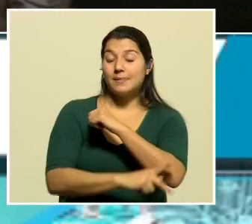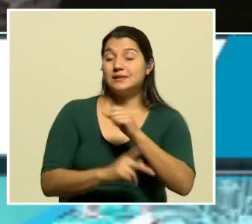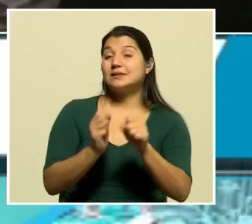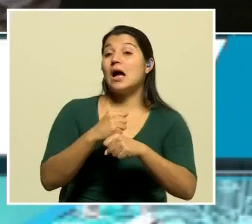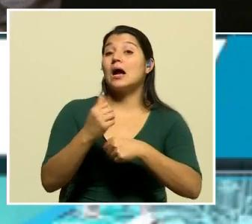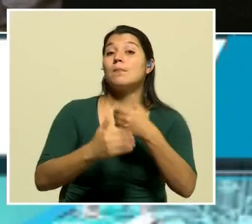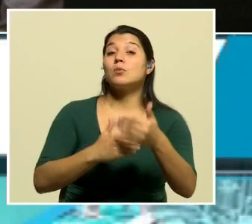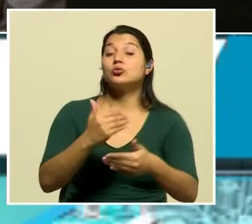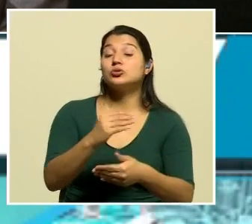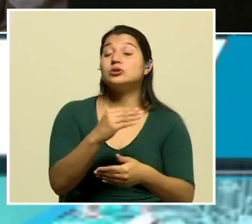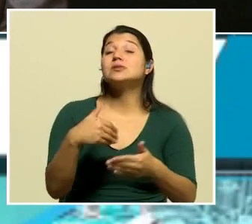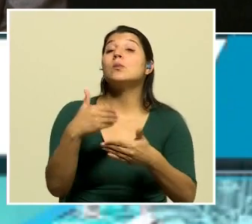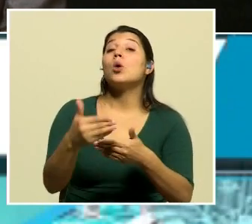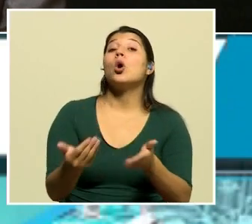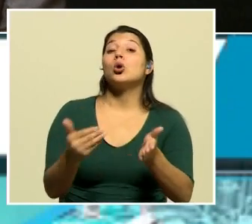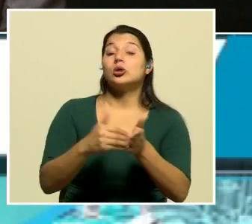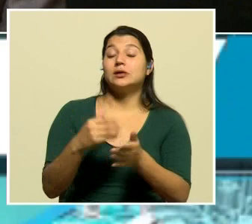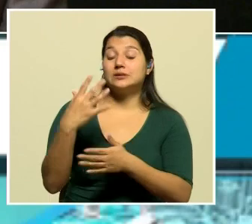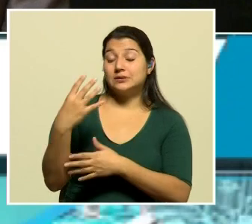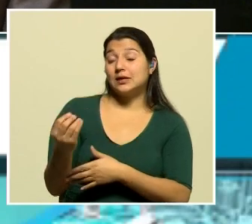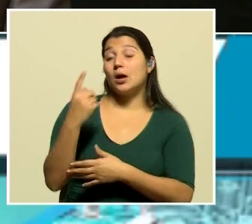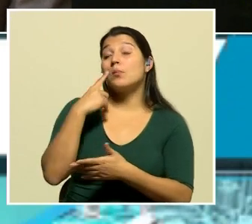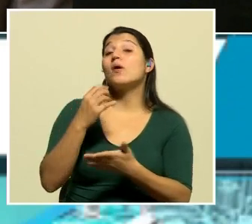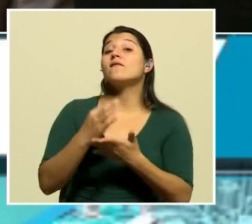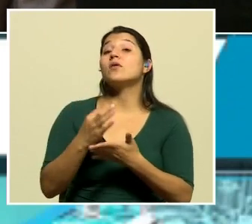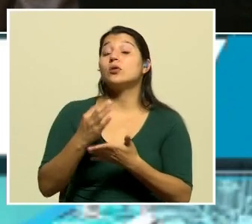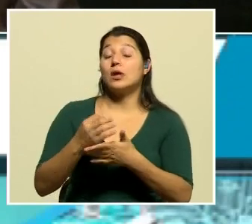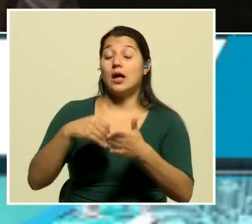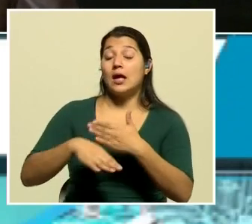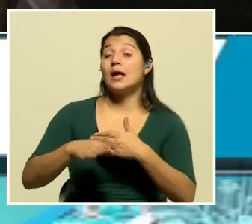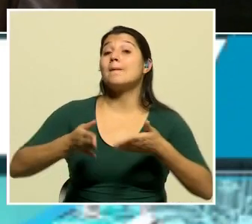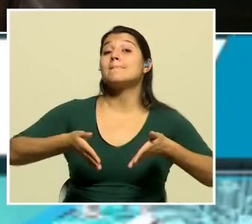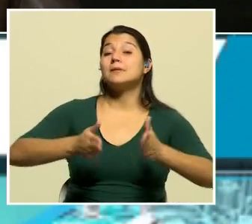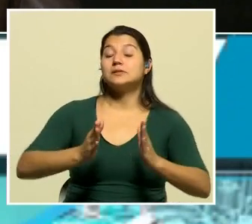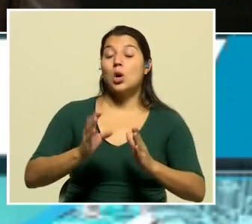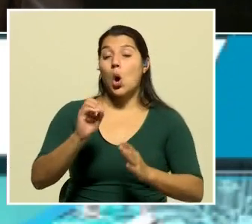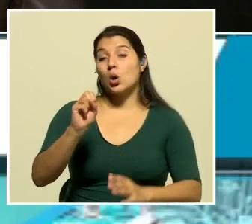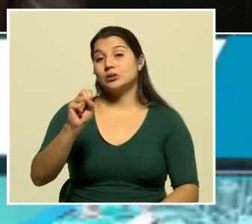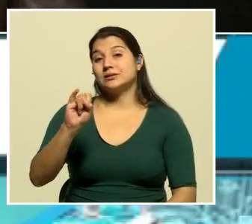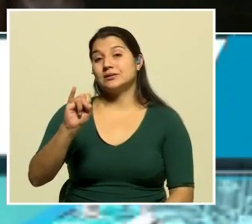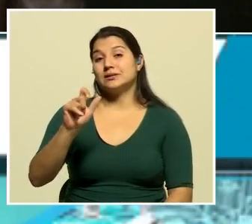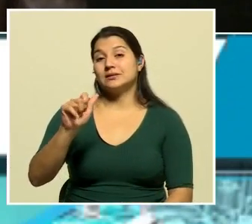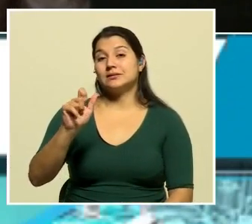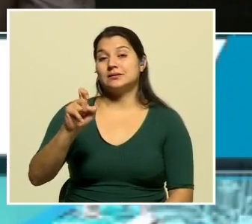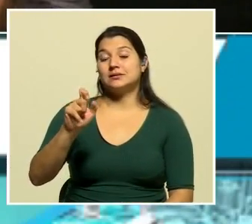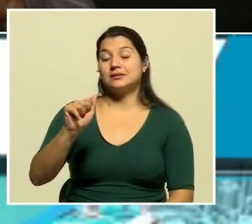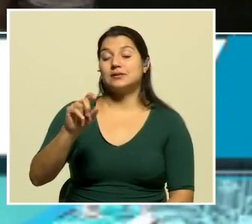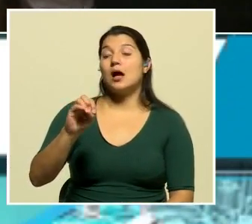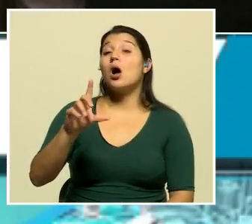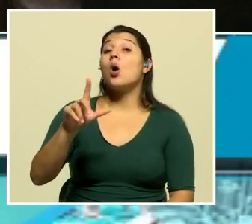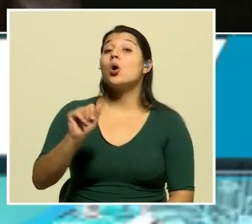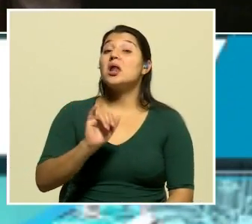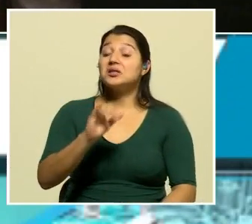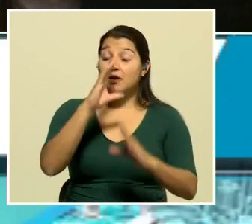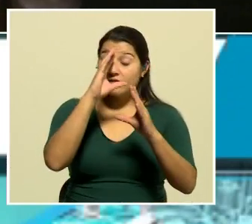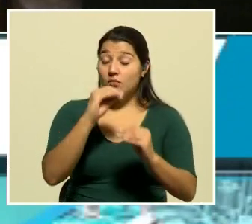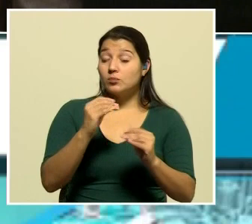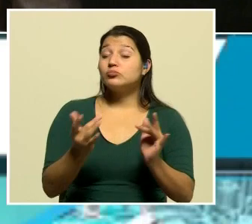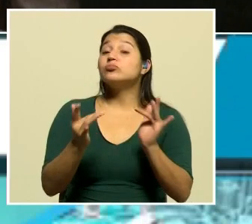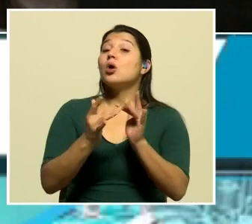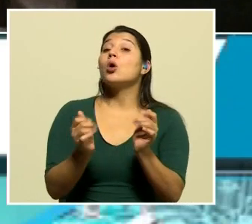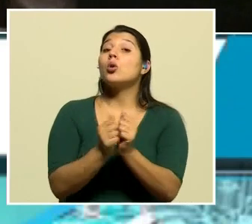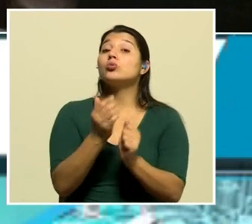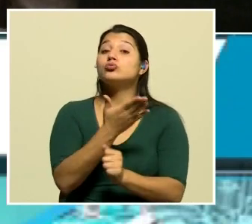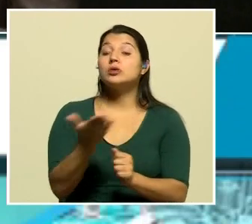y salgan nuevamente por la frontera en Paso Canoas o en Zigzaola. Don Ernesto, esta es la información que tenemos. Regreso con usted al estudio.